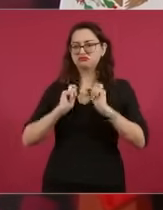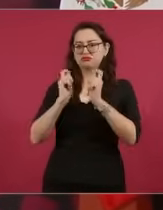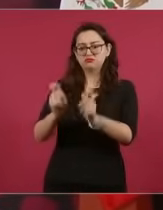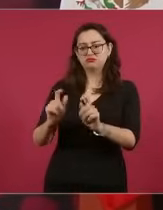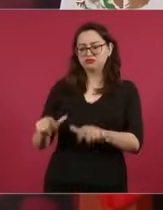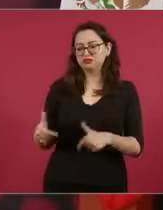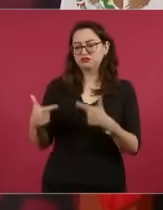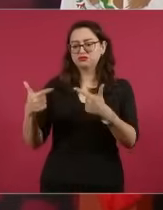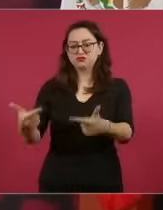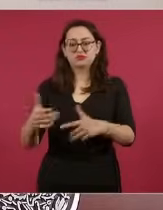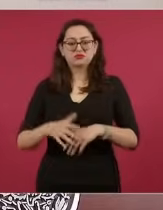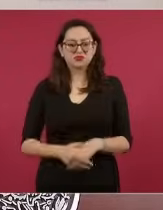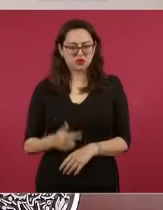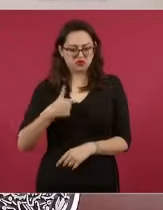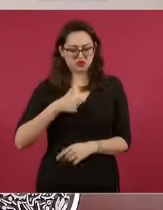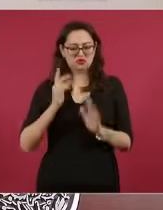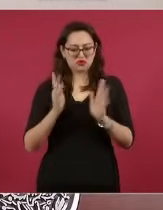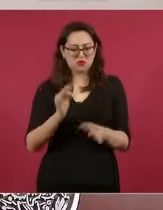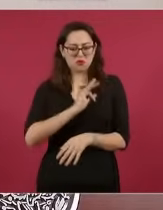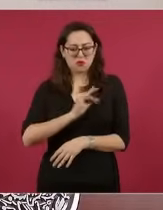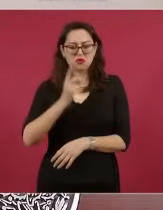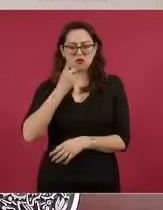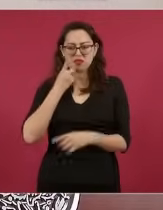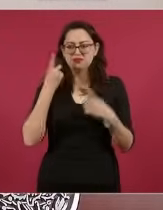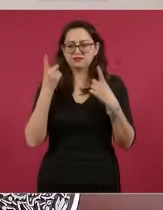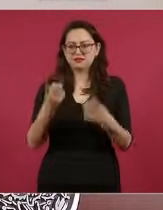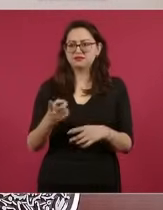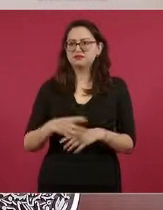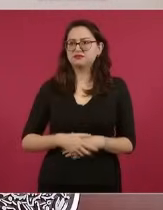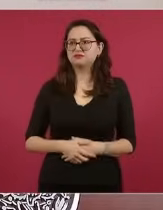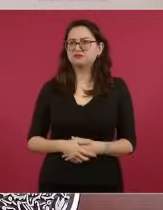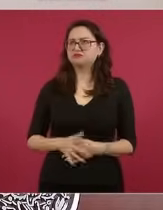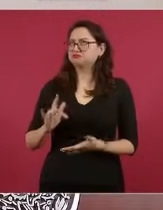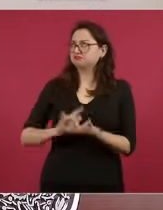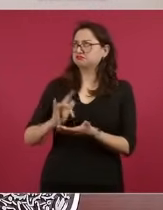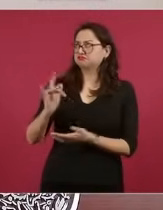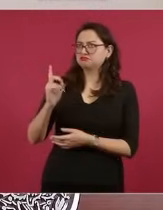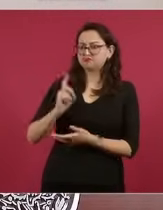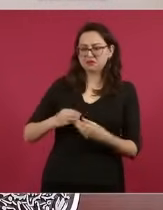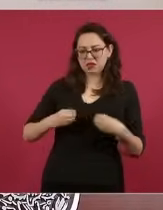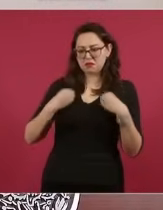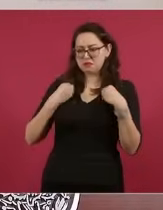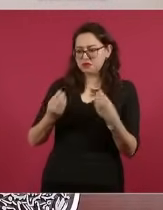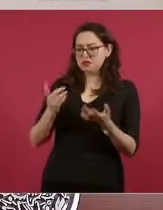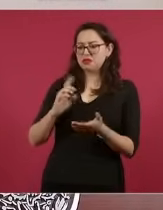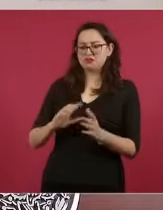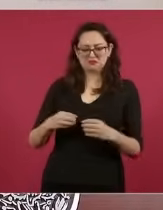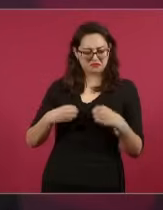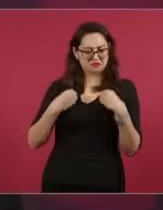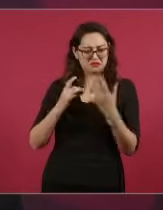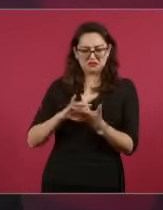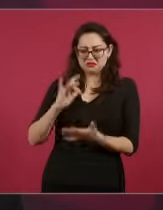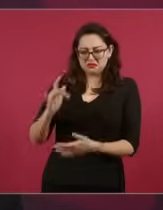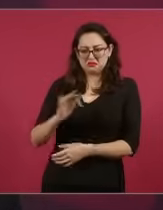Hasta podemos decir gracias a la vida. Además, yo puedo decir gracias a la vida.